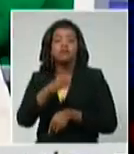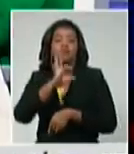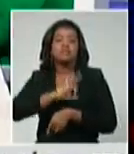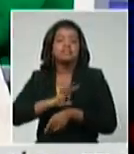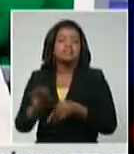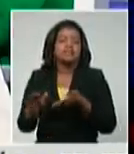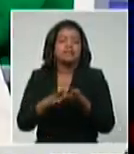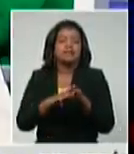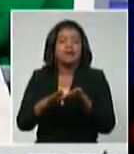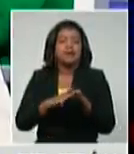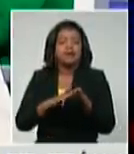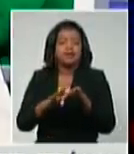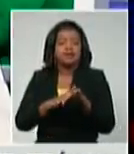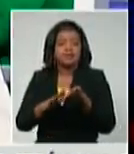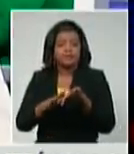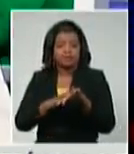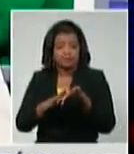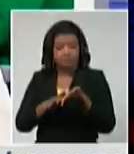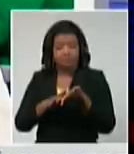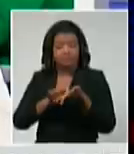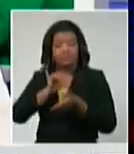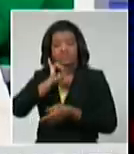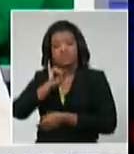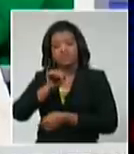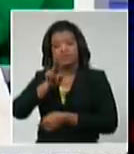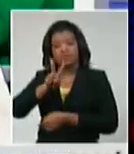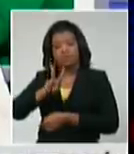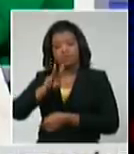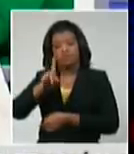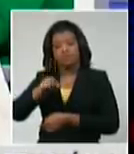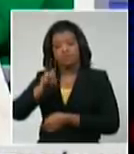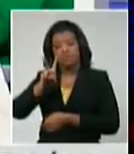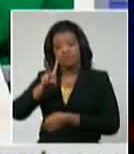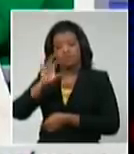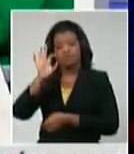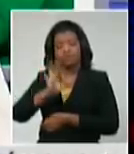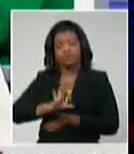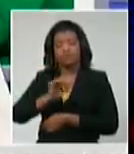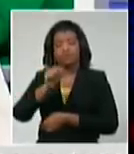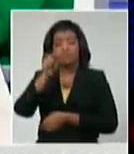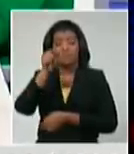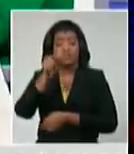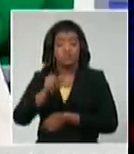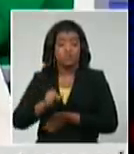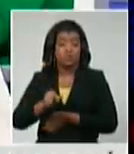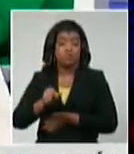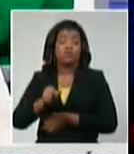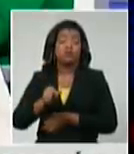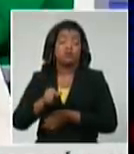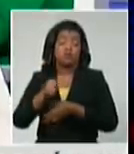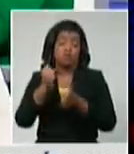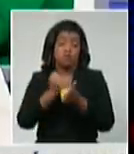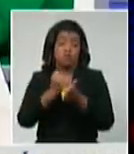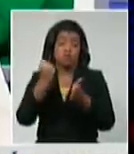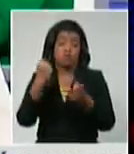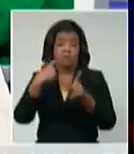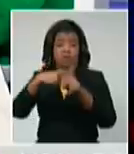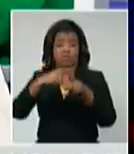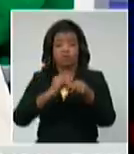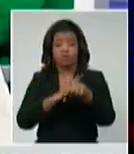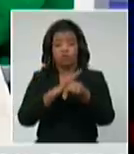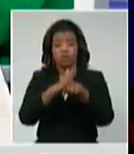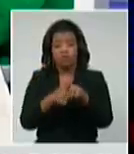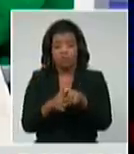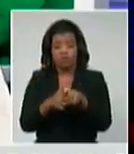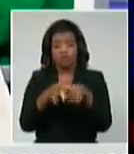ahorita, el 62,2% de todas las personas confirmadas en nuestro país, pues